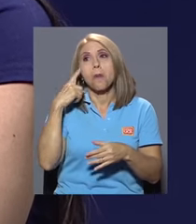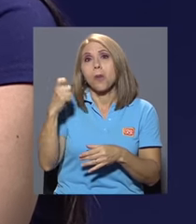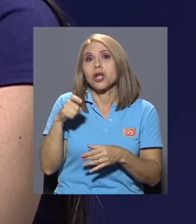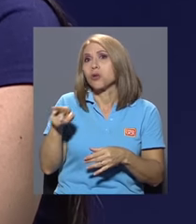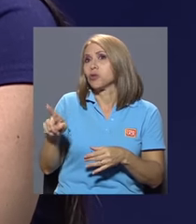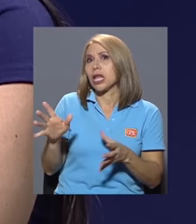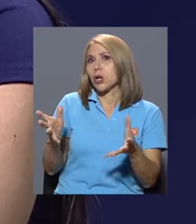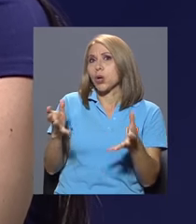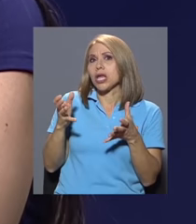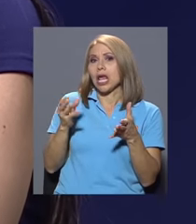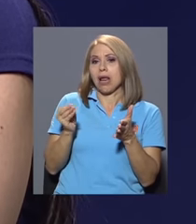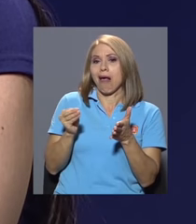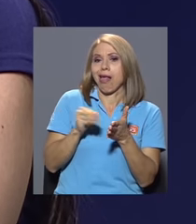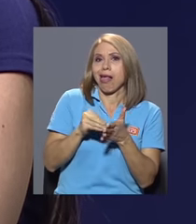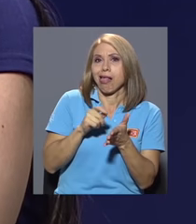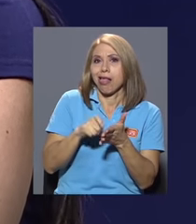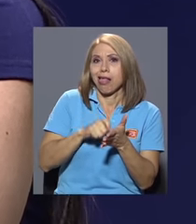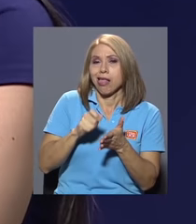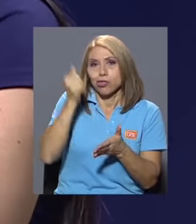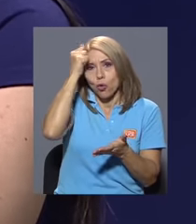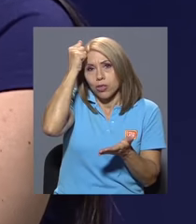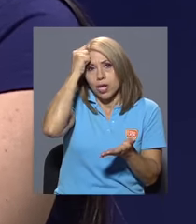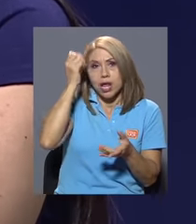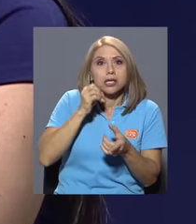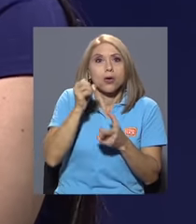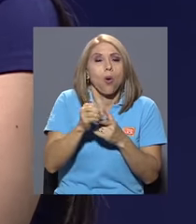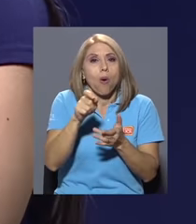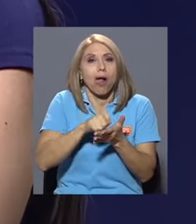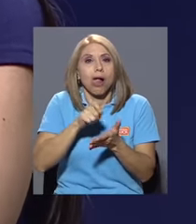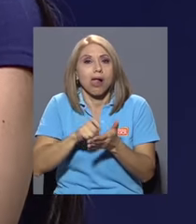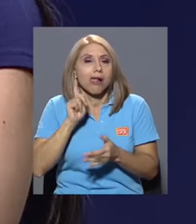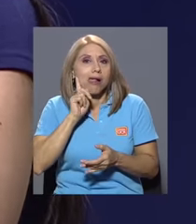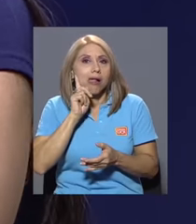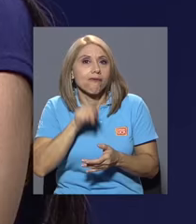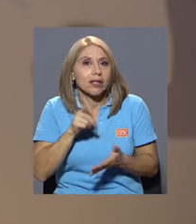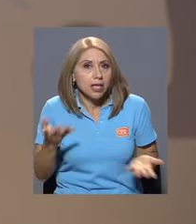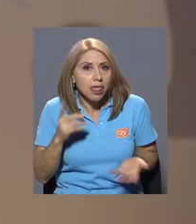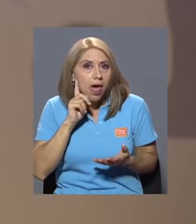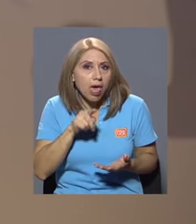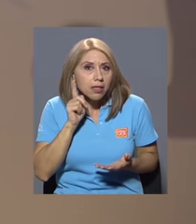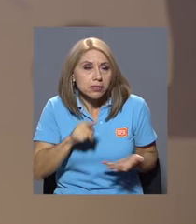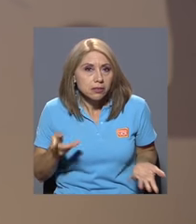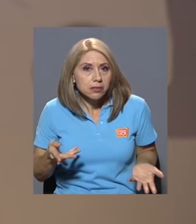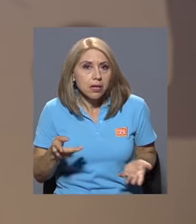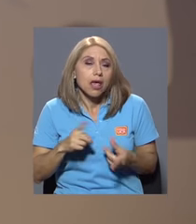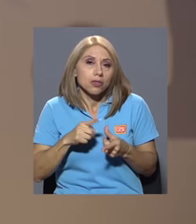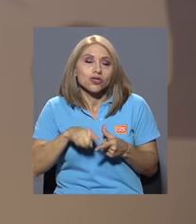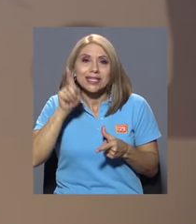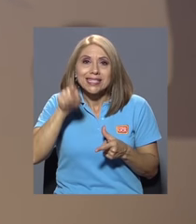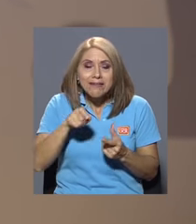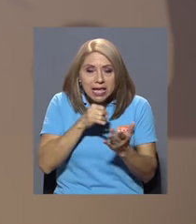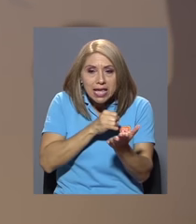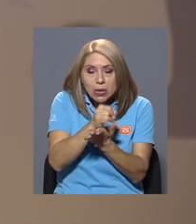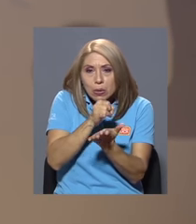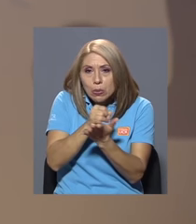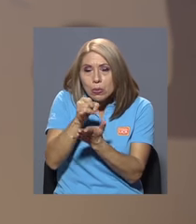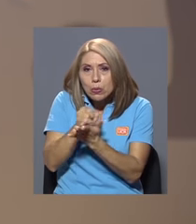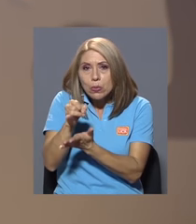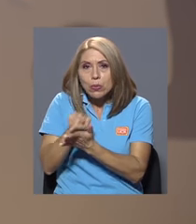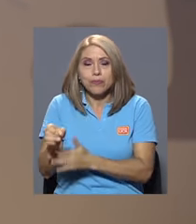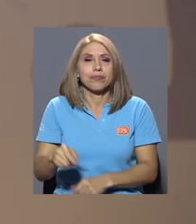tonterías o a cometer falsedades, lo menos que puedes hacer es documentarte. Sí, y más pienso que en esos